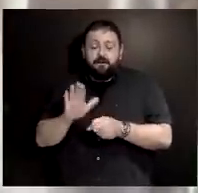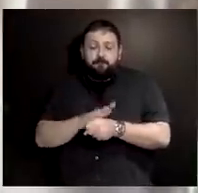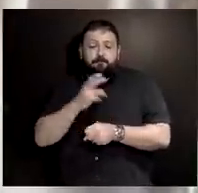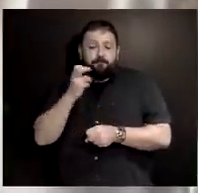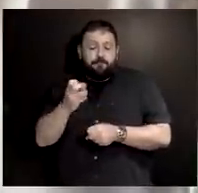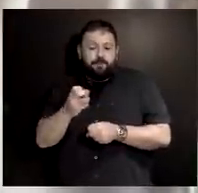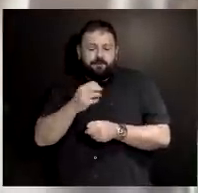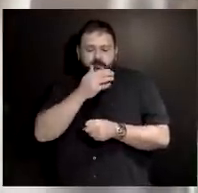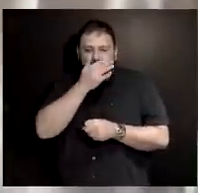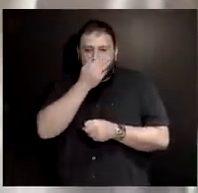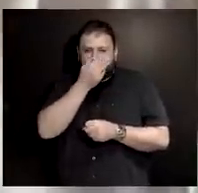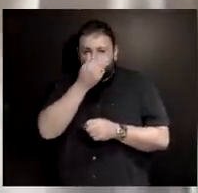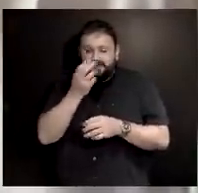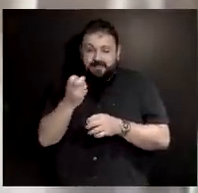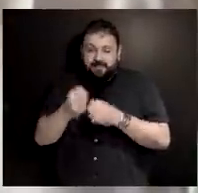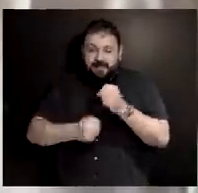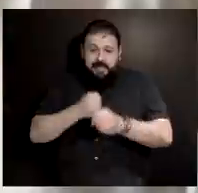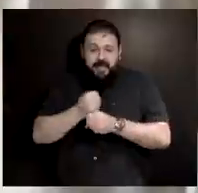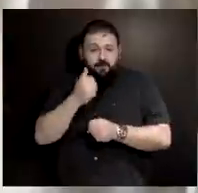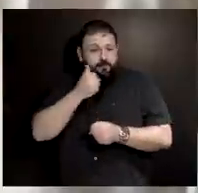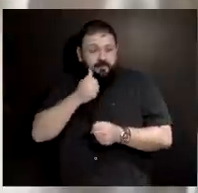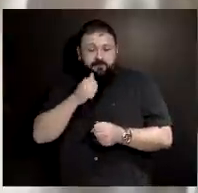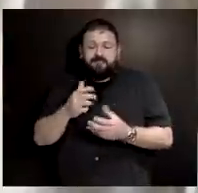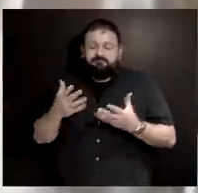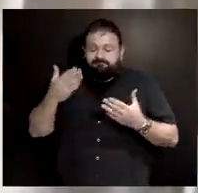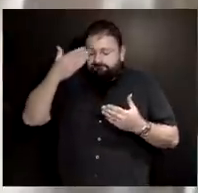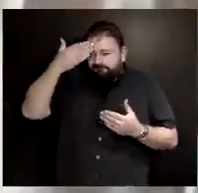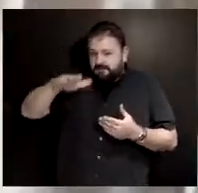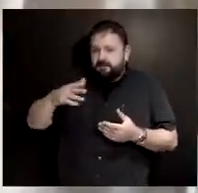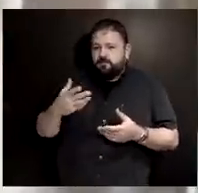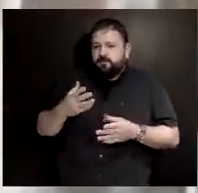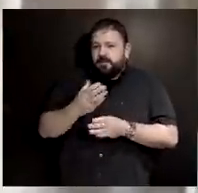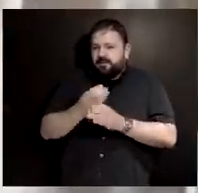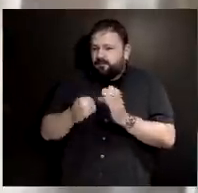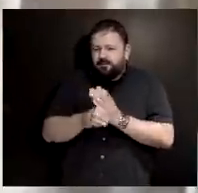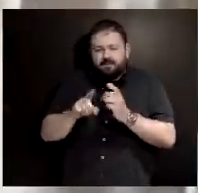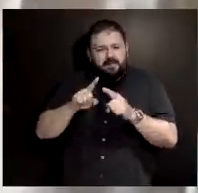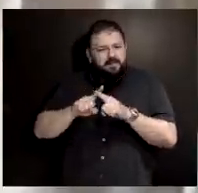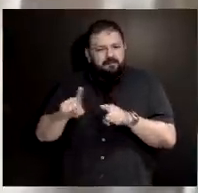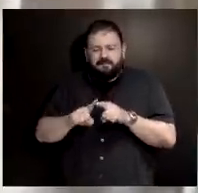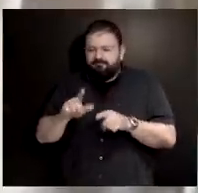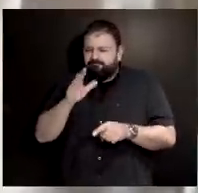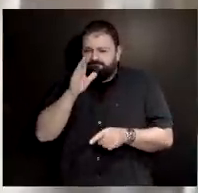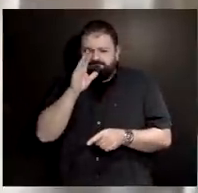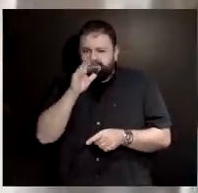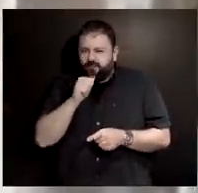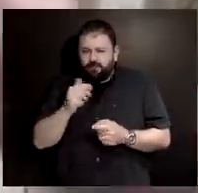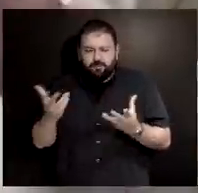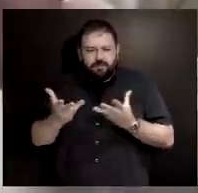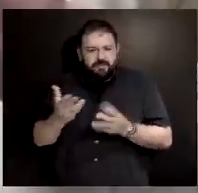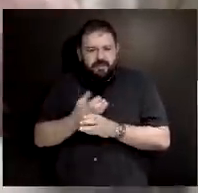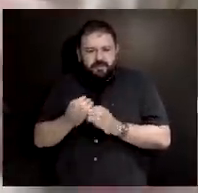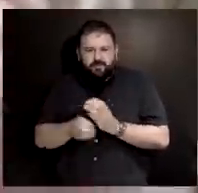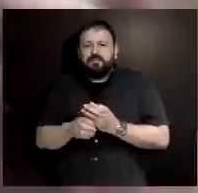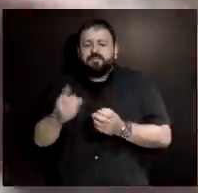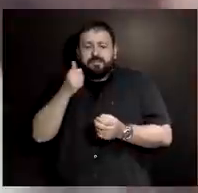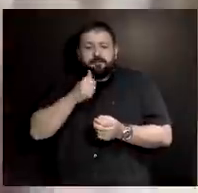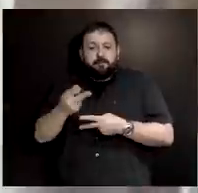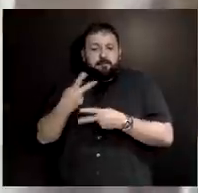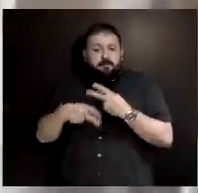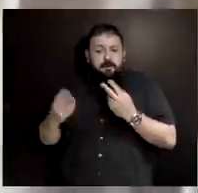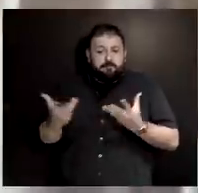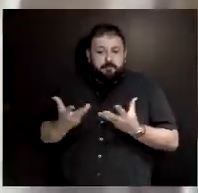año, pues tenemos que adaptarnos, tenemos que hacer las cosas diferentes, no podemos seguir haciendo las cosas como las veníamos haciendo,